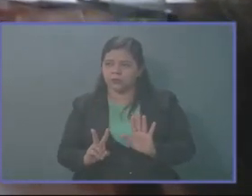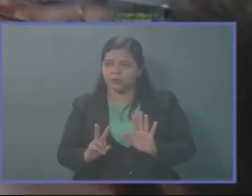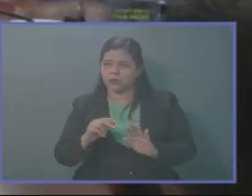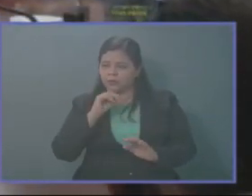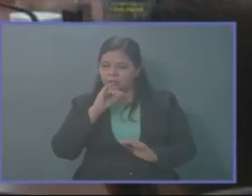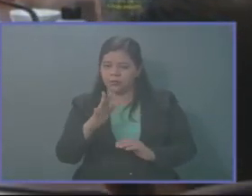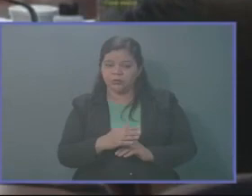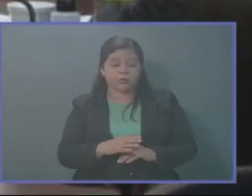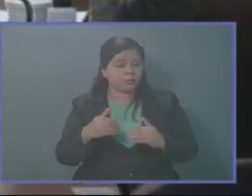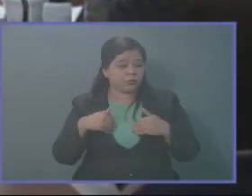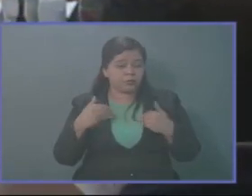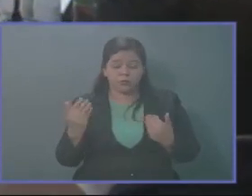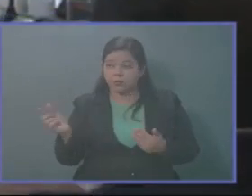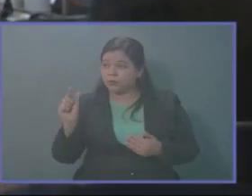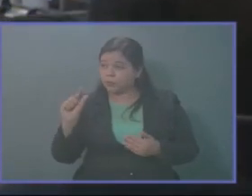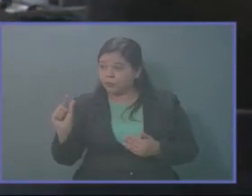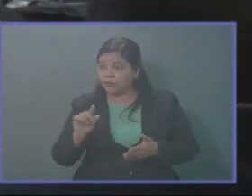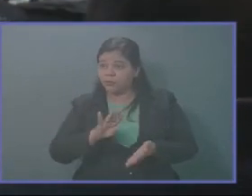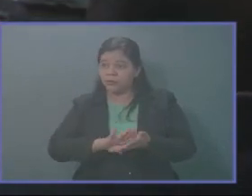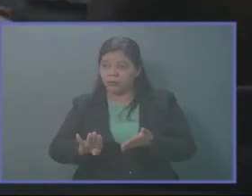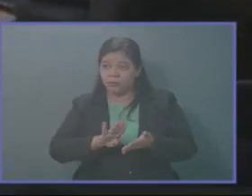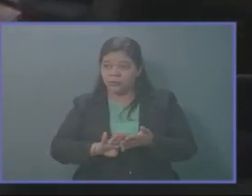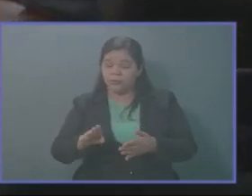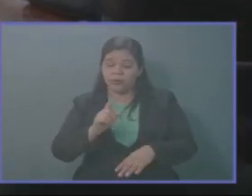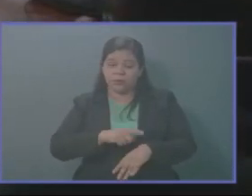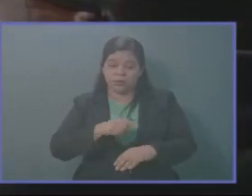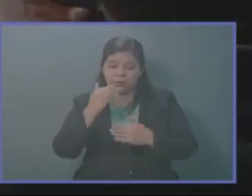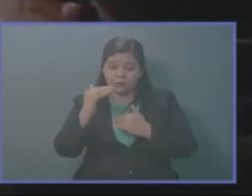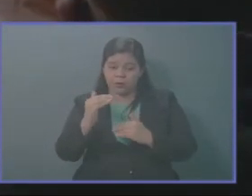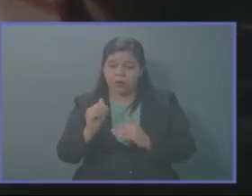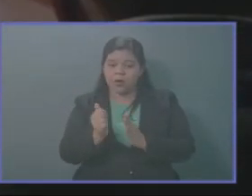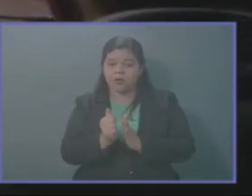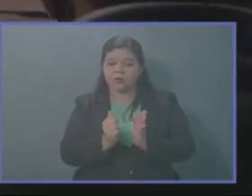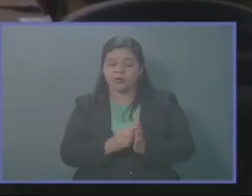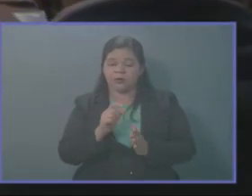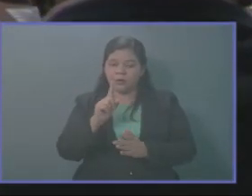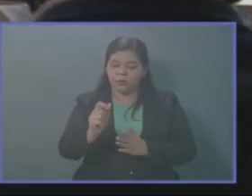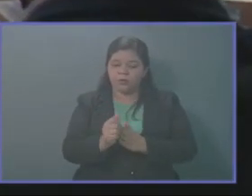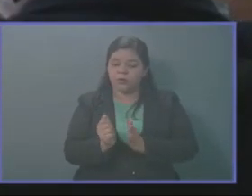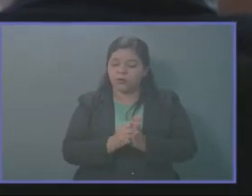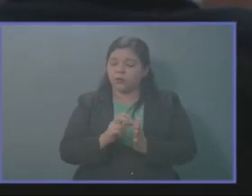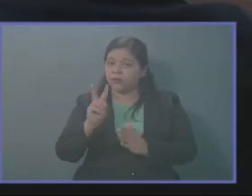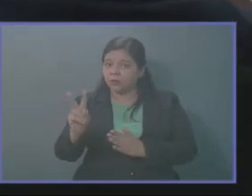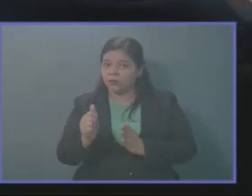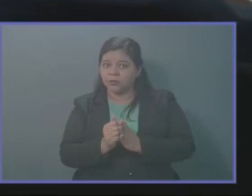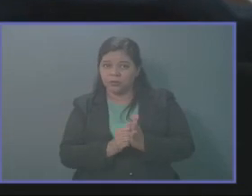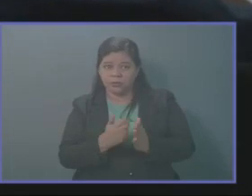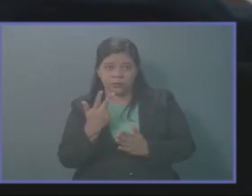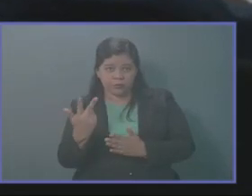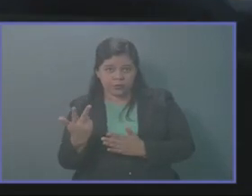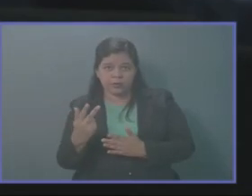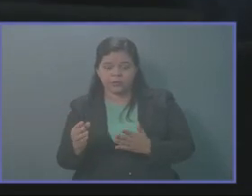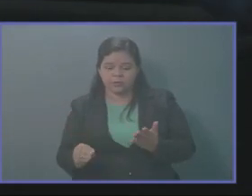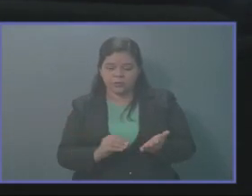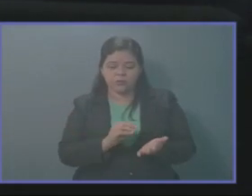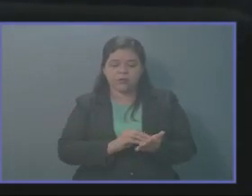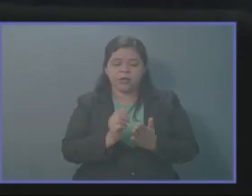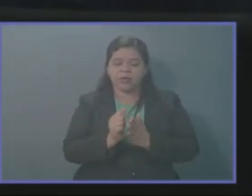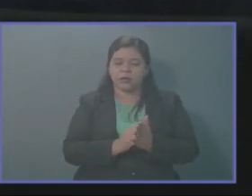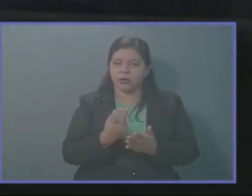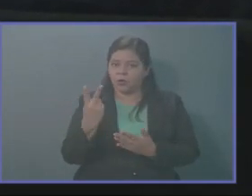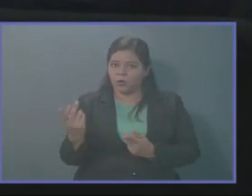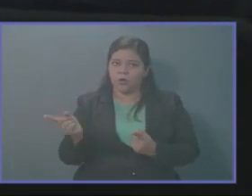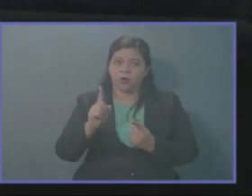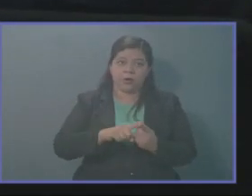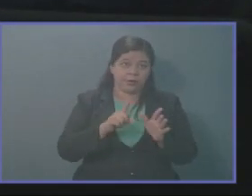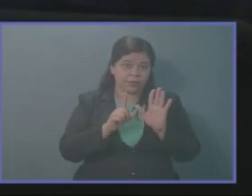de no obtenerse la autorización de pago a plazo que regulan los artículos 1, 2 y 3 del presente decreto y los establecidos en el artículo 2 al 6 del